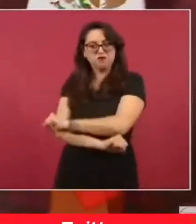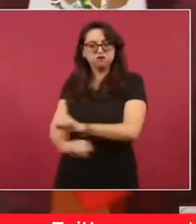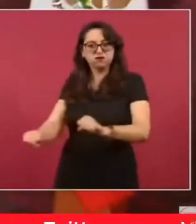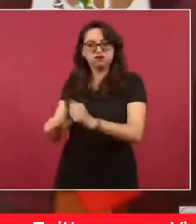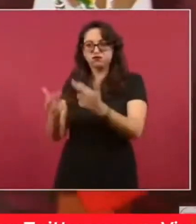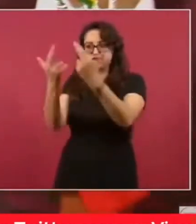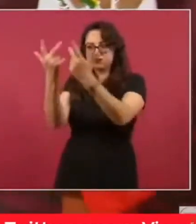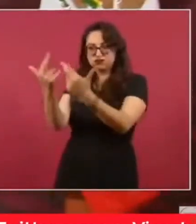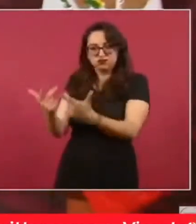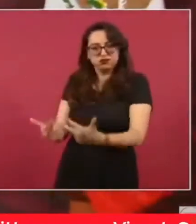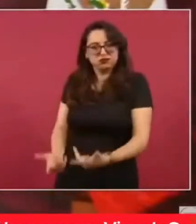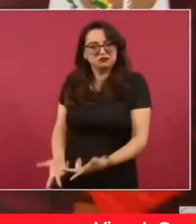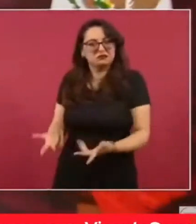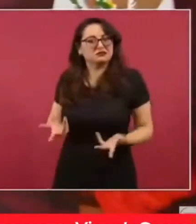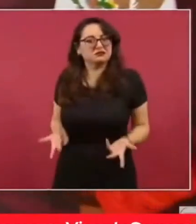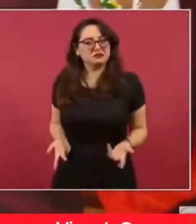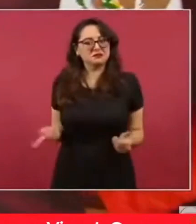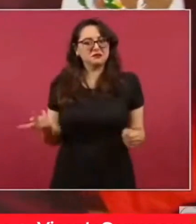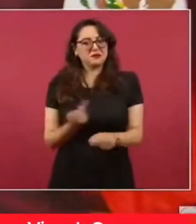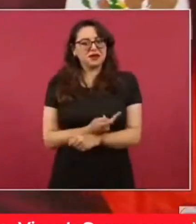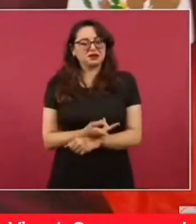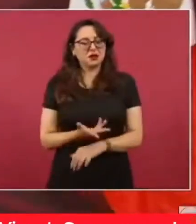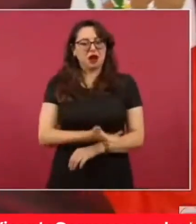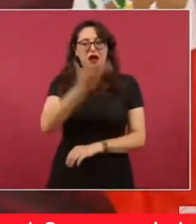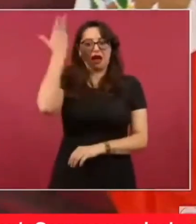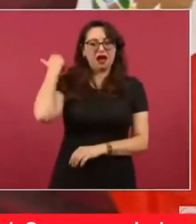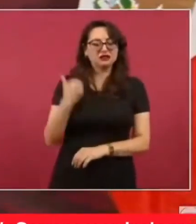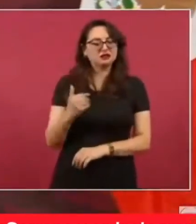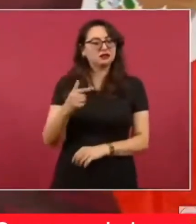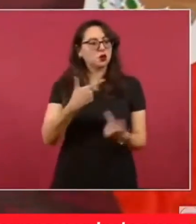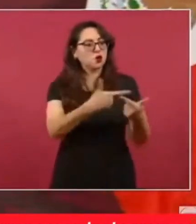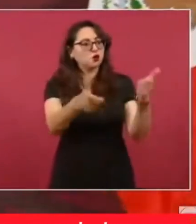greenpeace ninguno